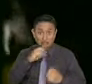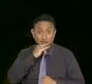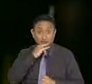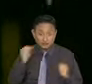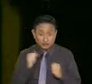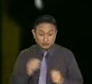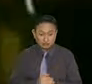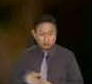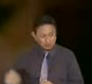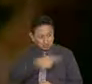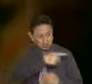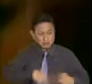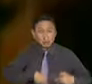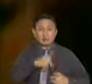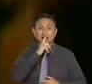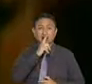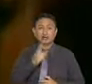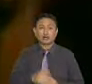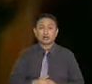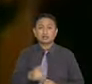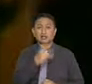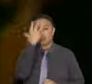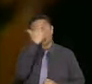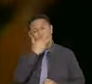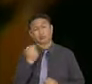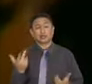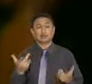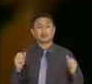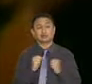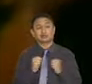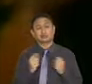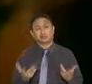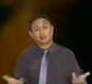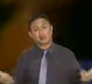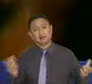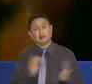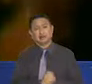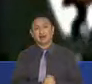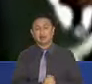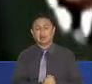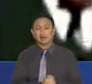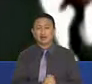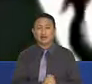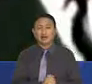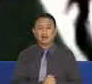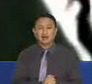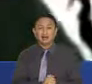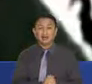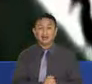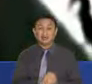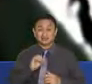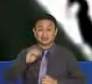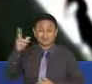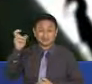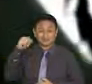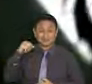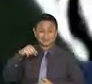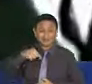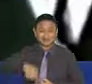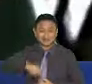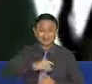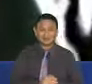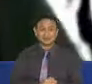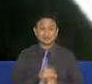que vaya a vivir en latacunga están linda ciudad hazme el favor allá Pues cómo lo ha escuchado a lo largo de esta narración